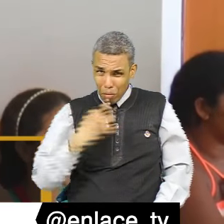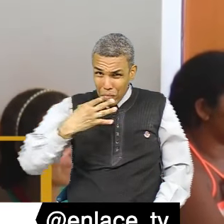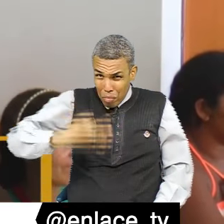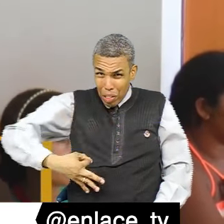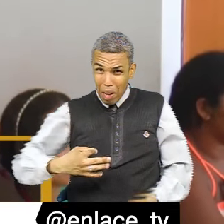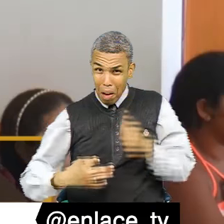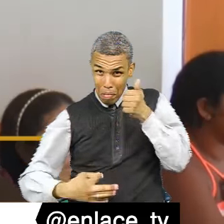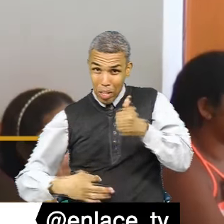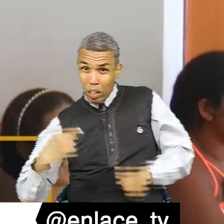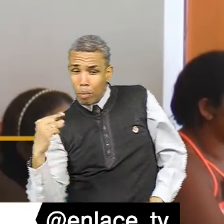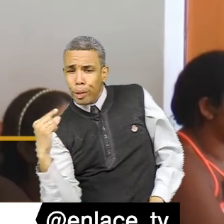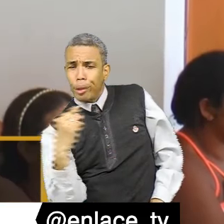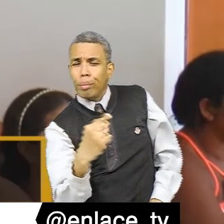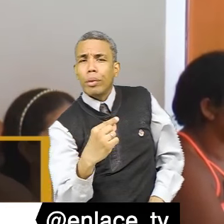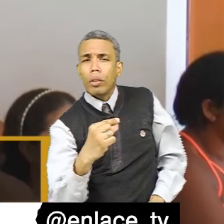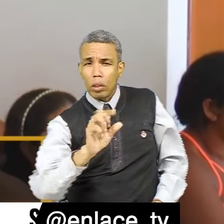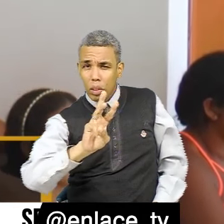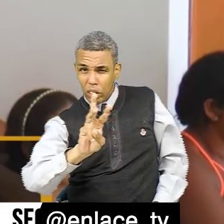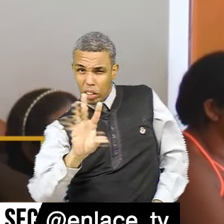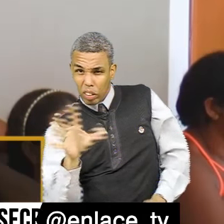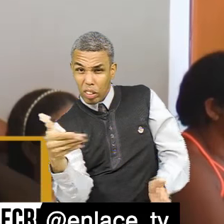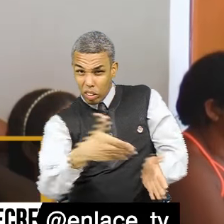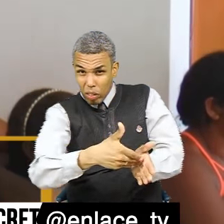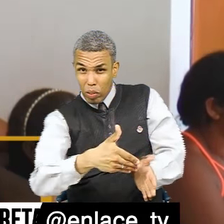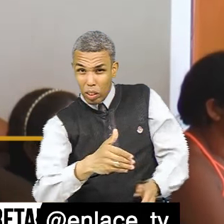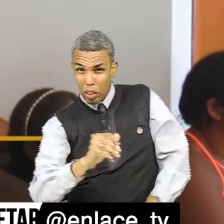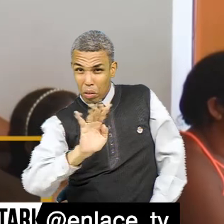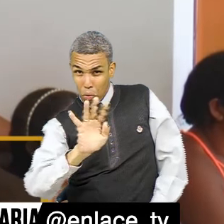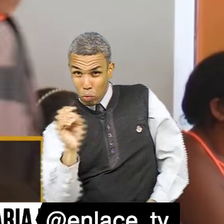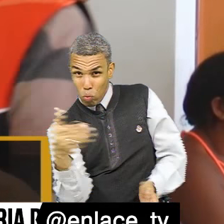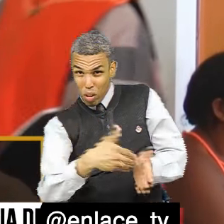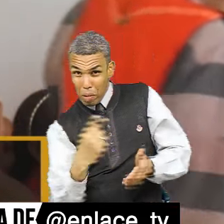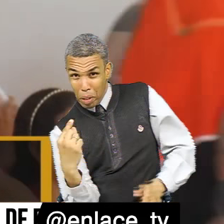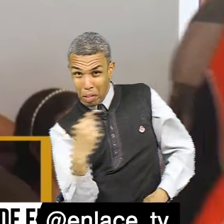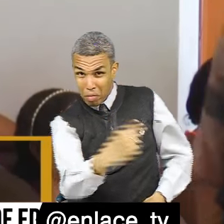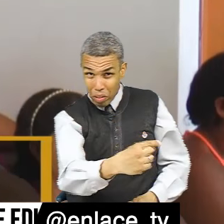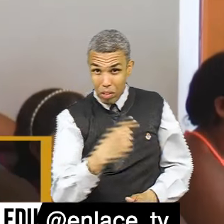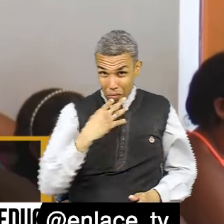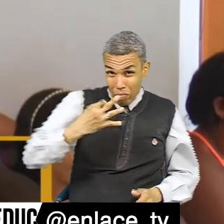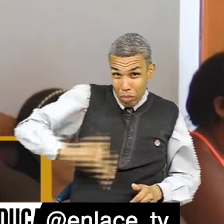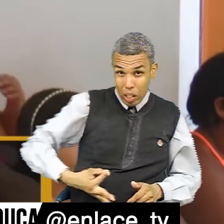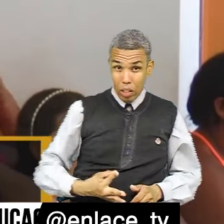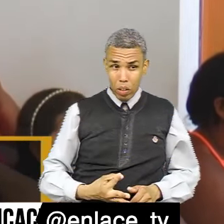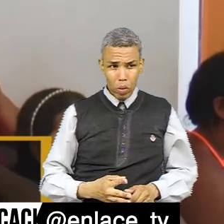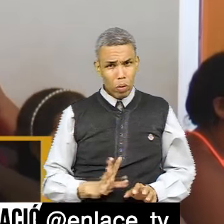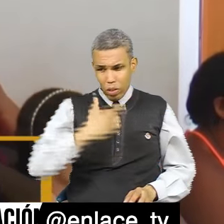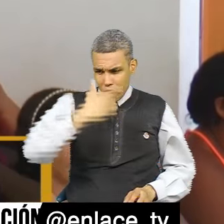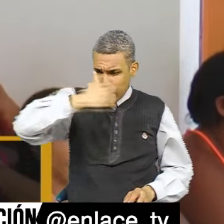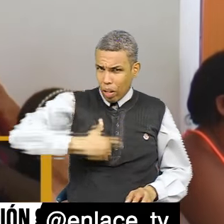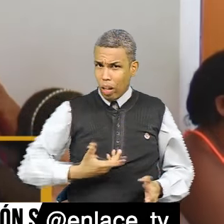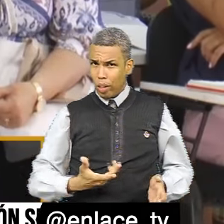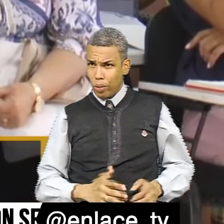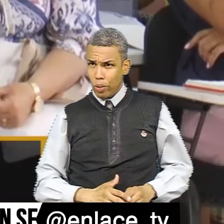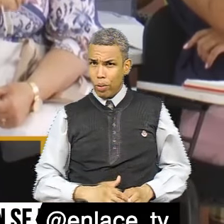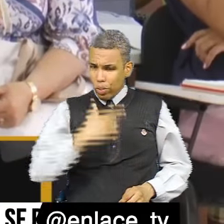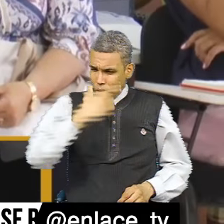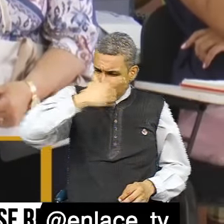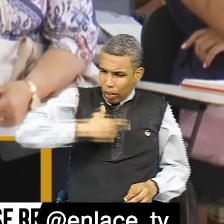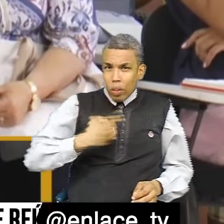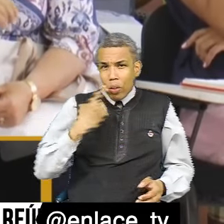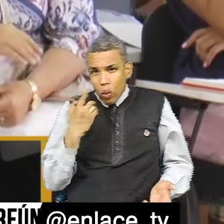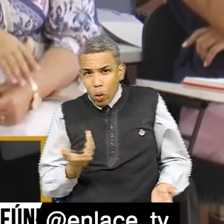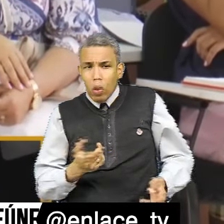bota al cajero 35.000 pesos, 38.000 pesos. Me parece que para el Estado es una burla lo que nos tiene a las víctimas. Entonces yo sí estoy de acuerdo